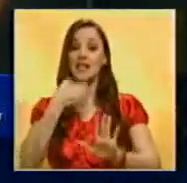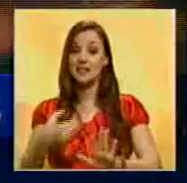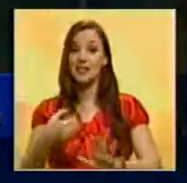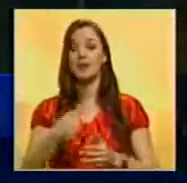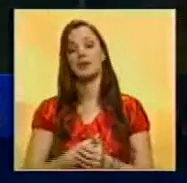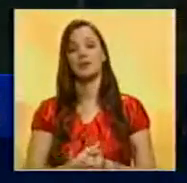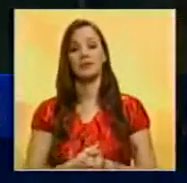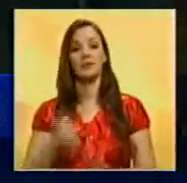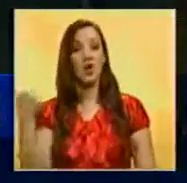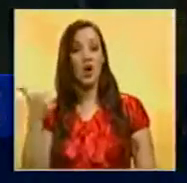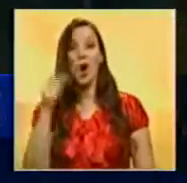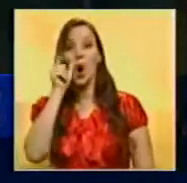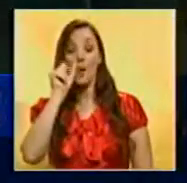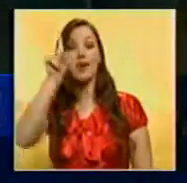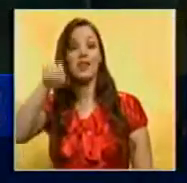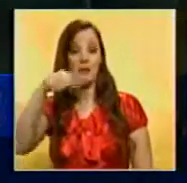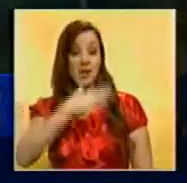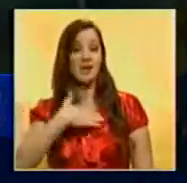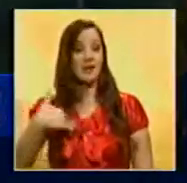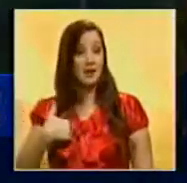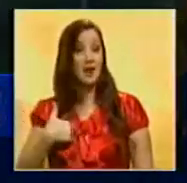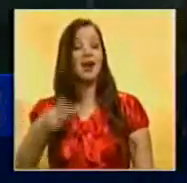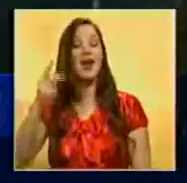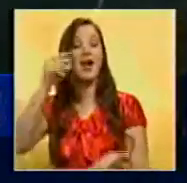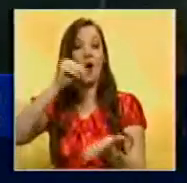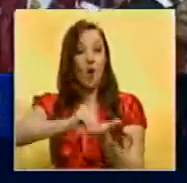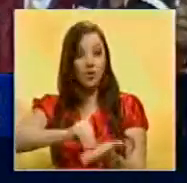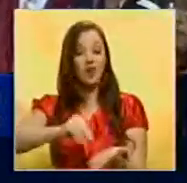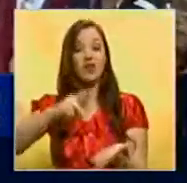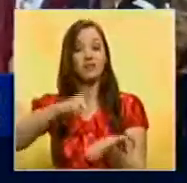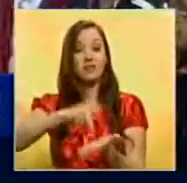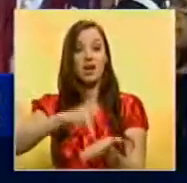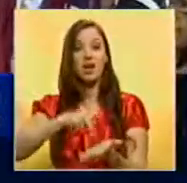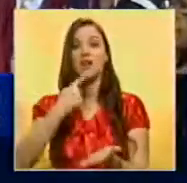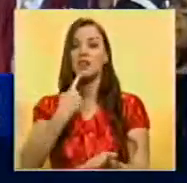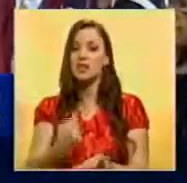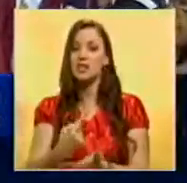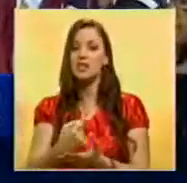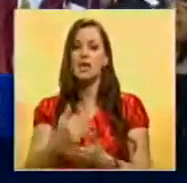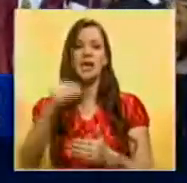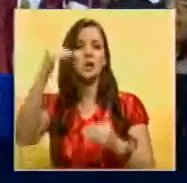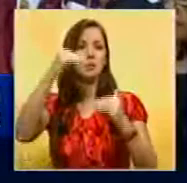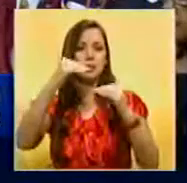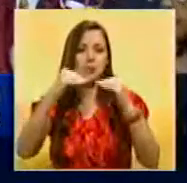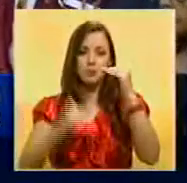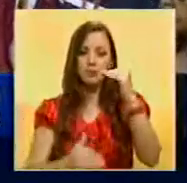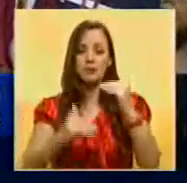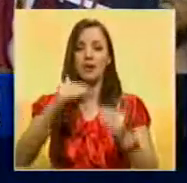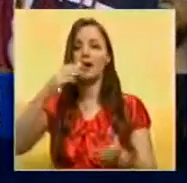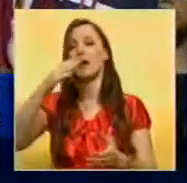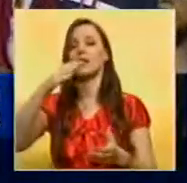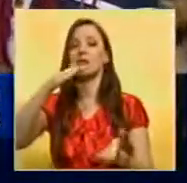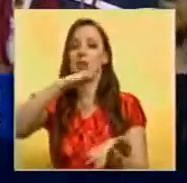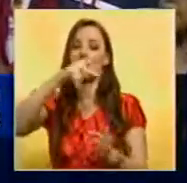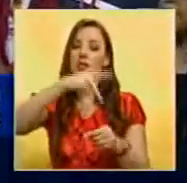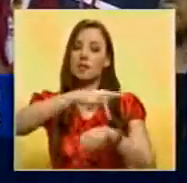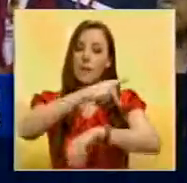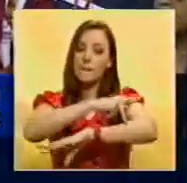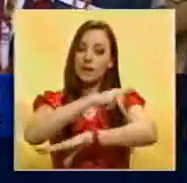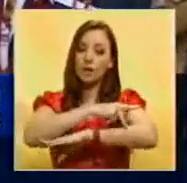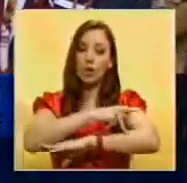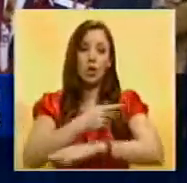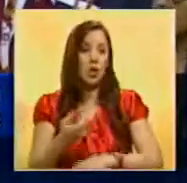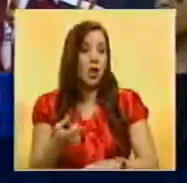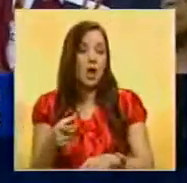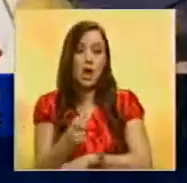Asamblea Nacional y candidato a la reelección, Freddy Bernal, aseguró que a pesar de la caída abrupta de los precios del petróleo, el Ejecutivo continúa respondiéndole a todos